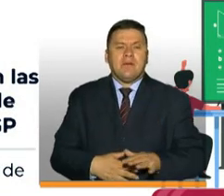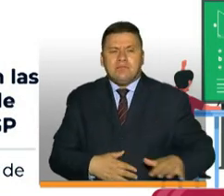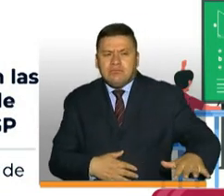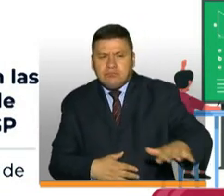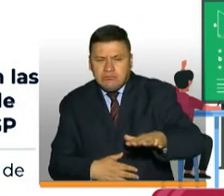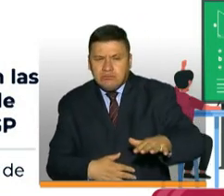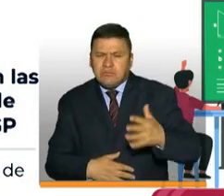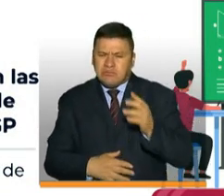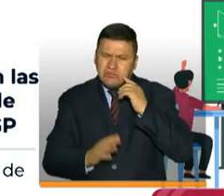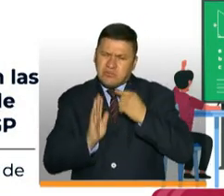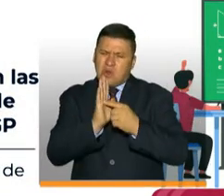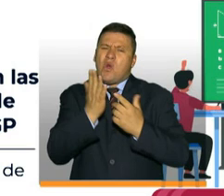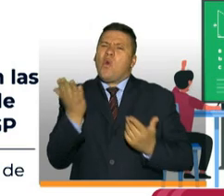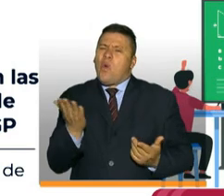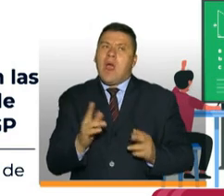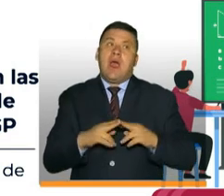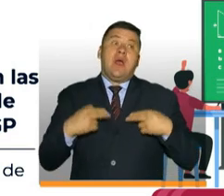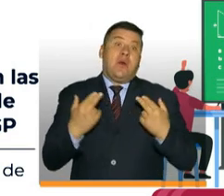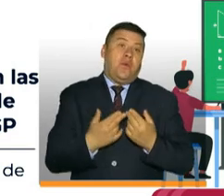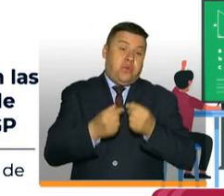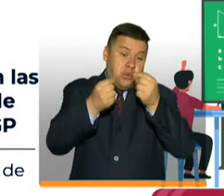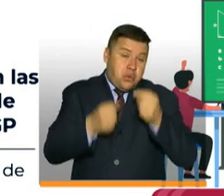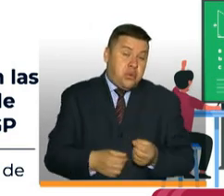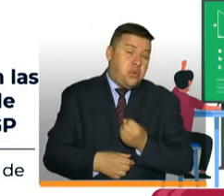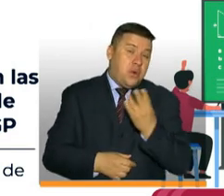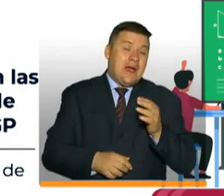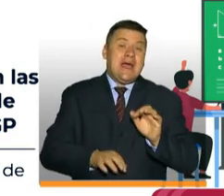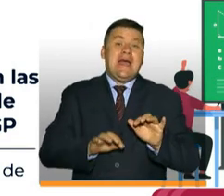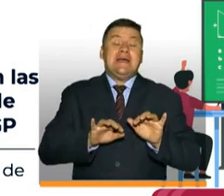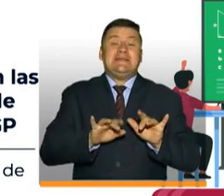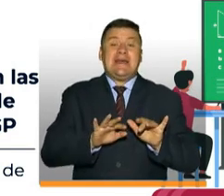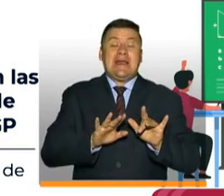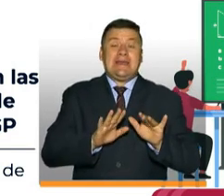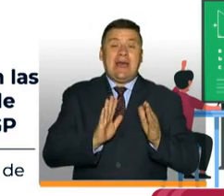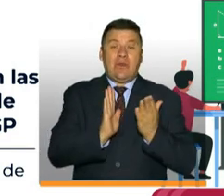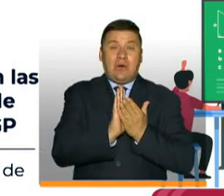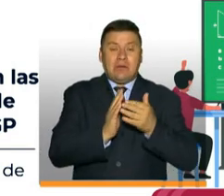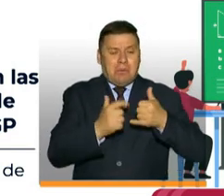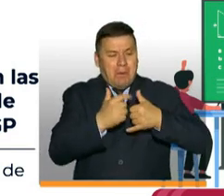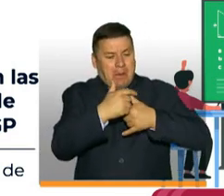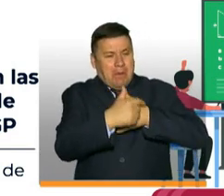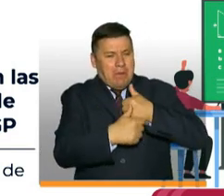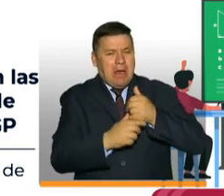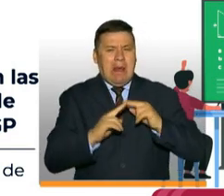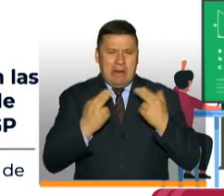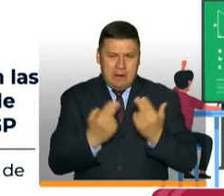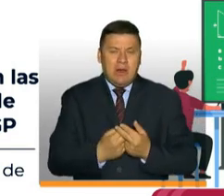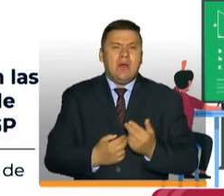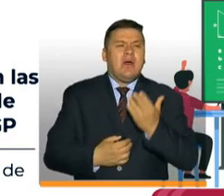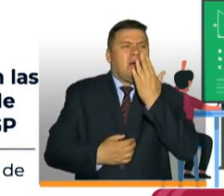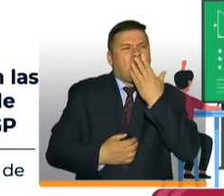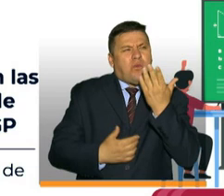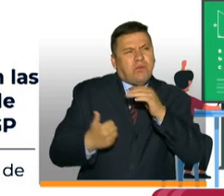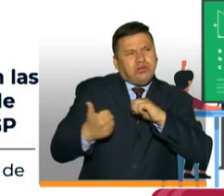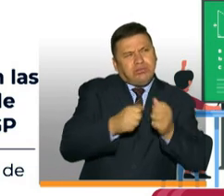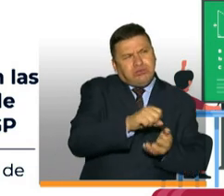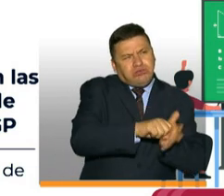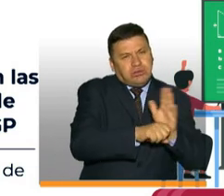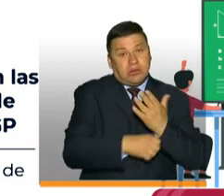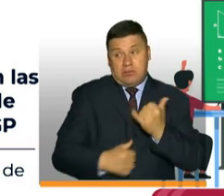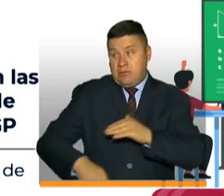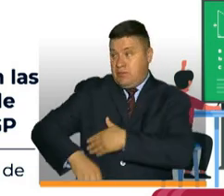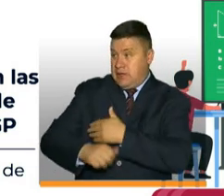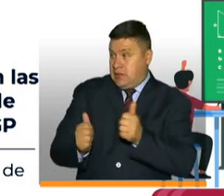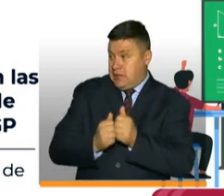territorial. Ahorita les voy a mostrar cuántas reuniones hemos hecho con los secretarios de Educación de todo el país. Lo segundo, evolución de la pandemia. Aquí nos acompaña el ministro